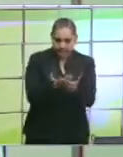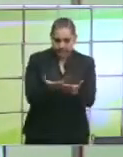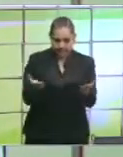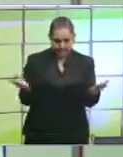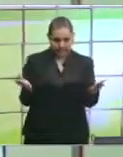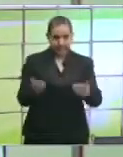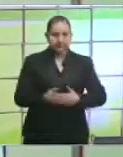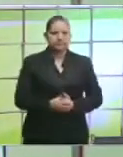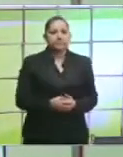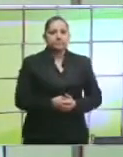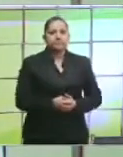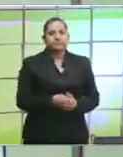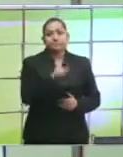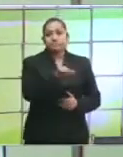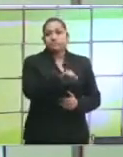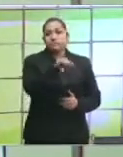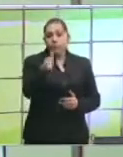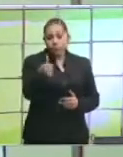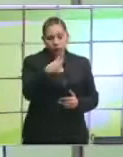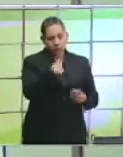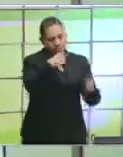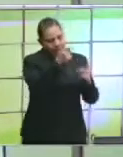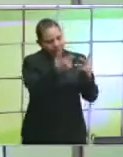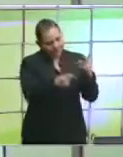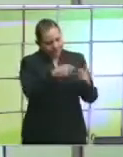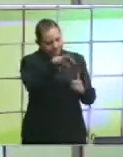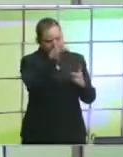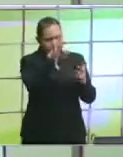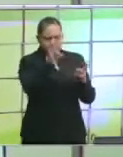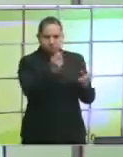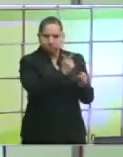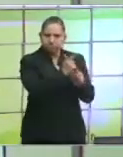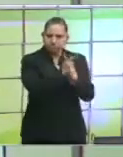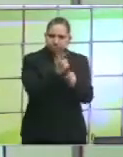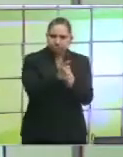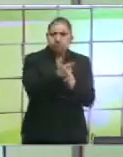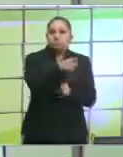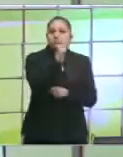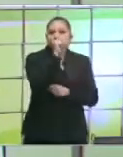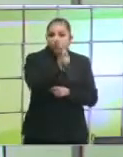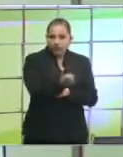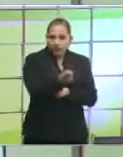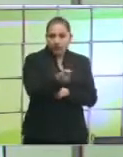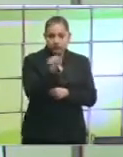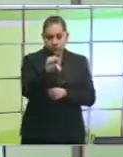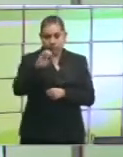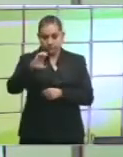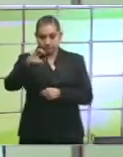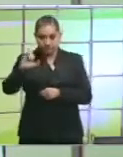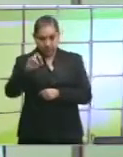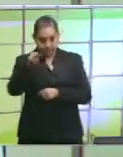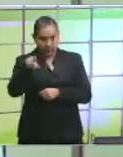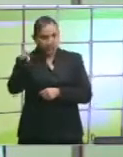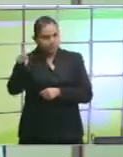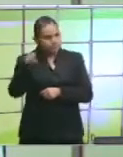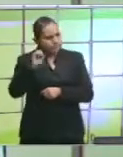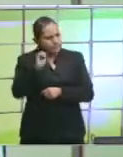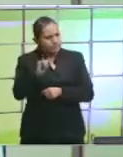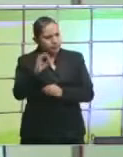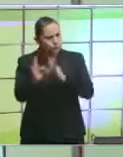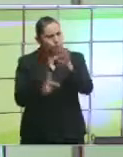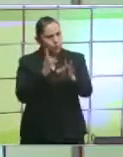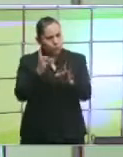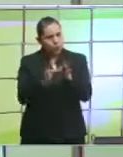que identifican hace un rato yo creo que razonablemente están cubiertos por la suprema corte de justicia algunos